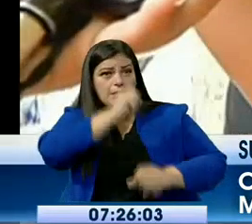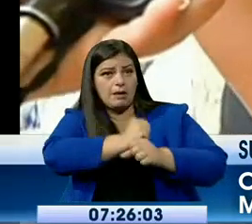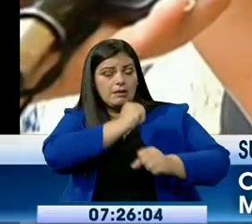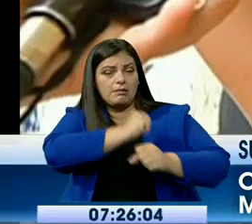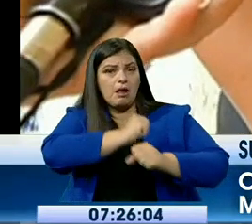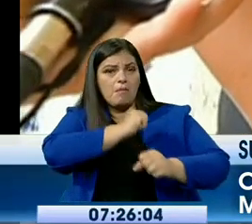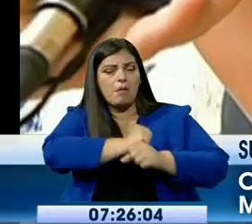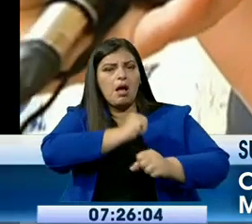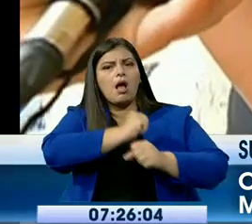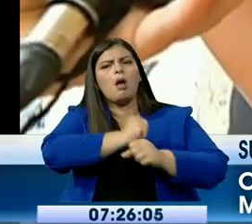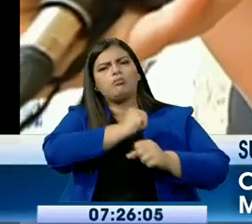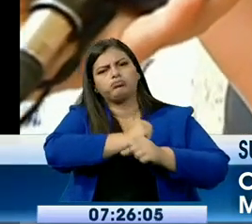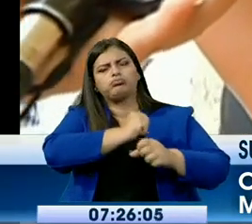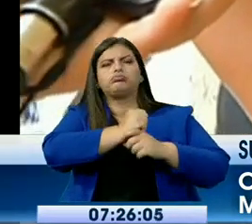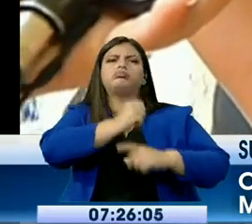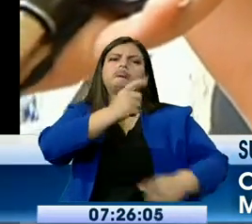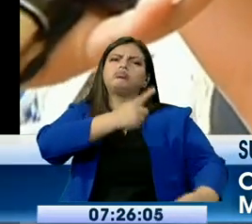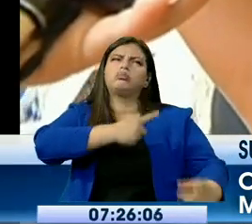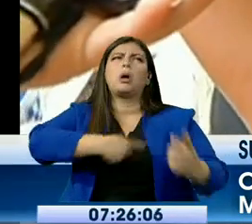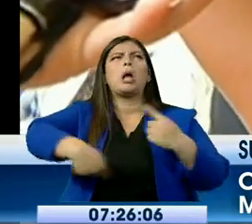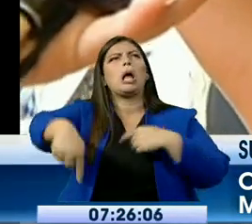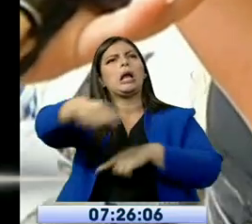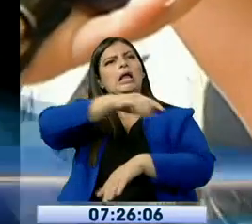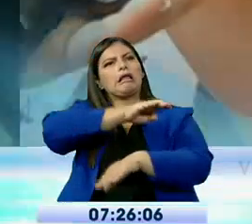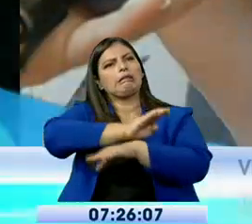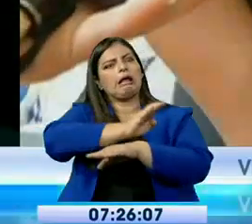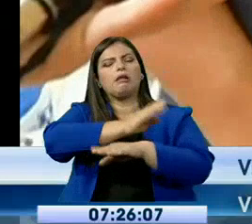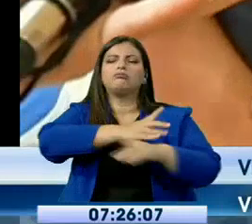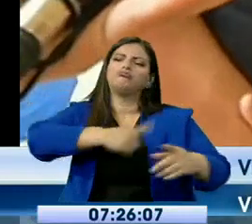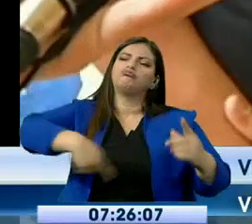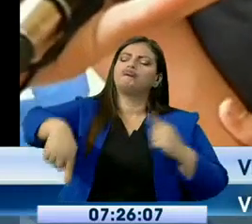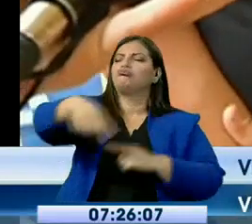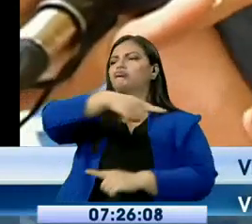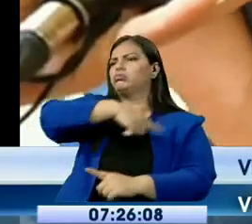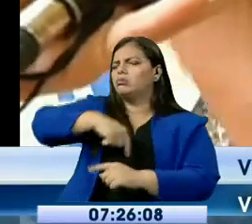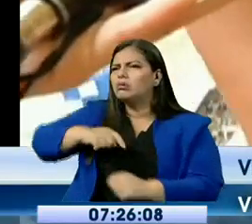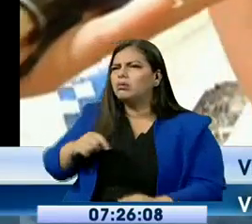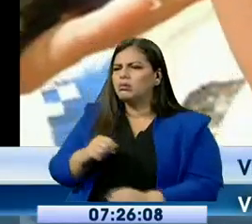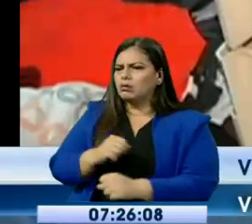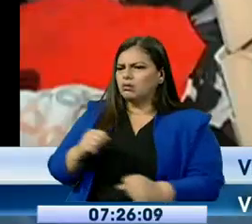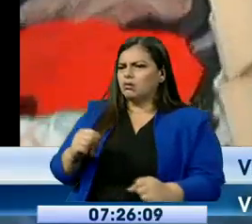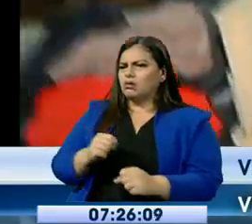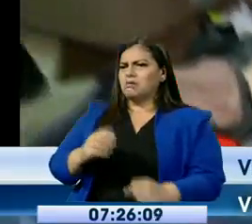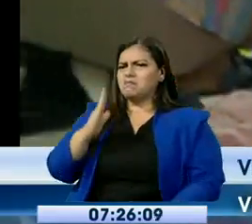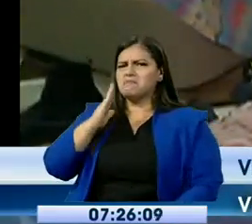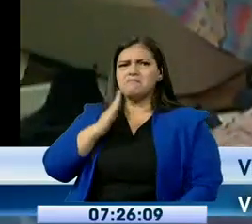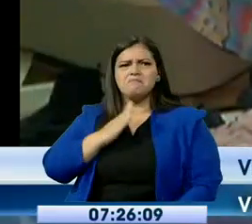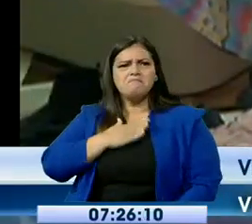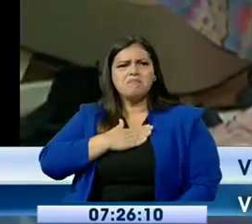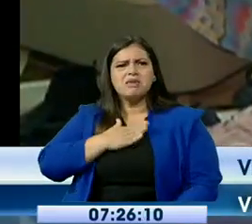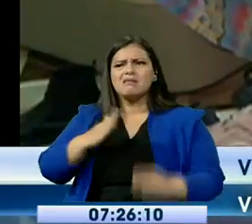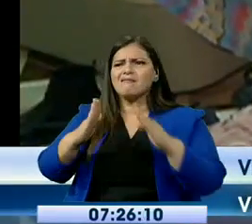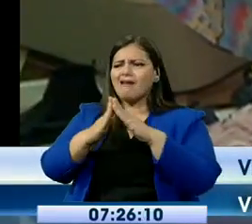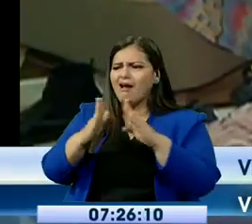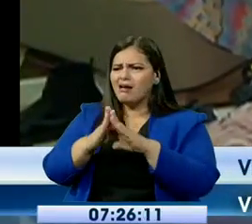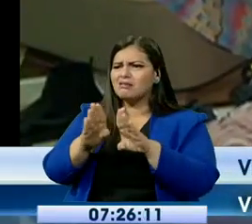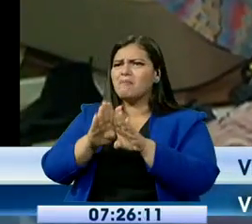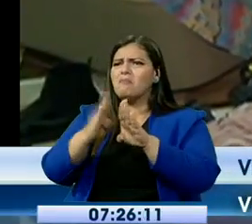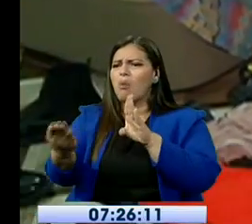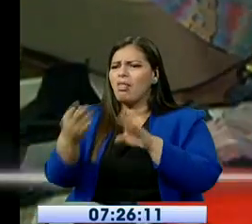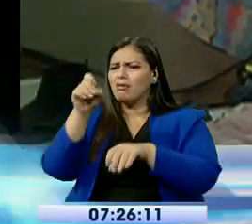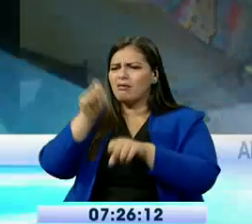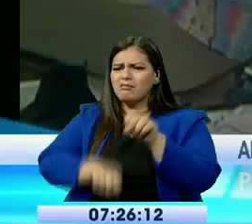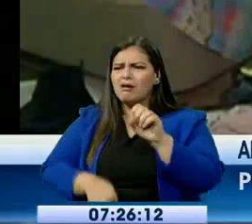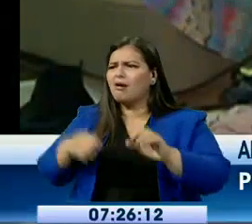ingresado al domicilio y se han llevado las pertenencias que estaban aquí adentro, ¿no? Entre parlantes, televisor,